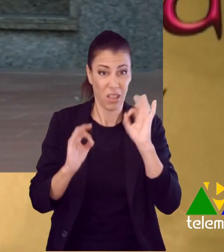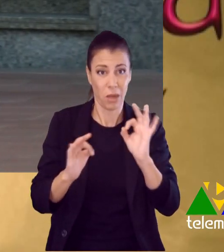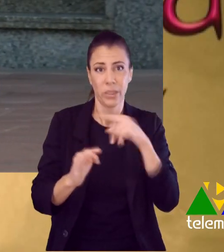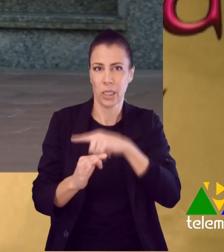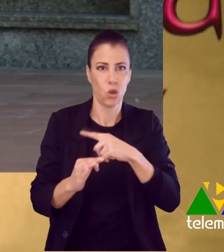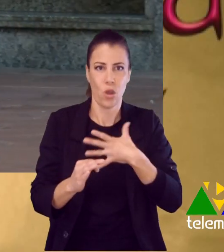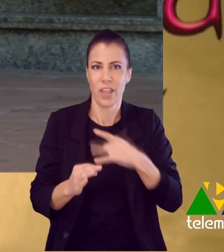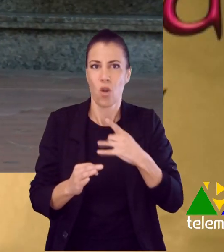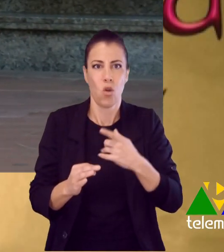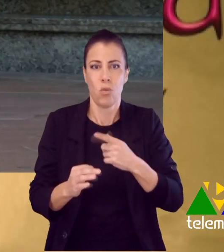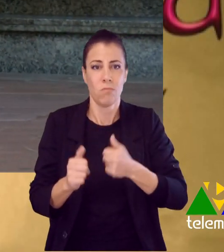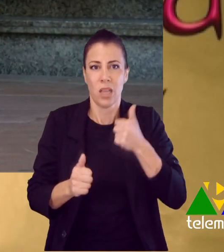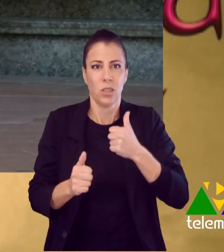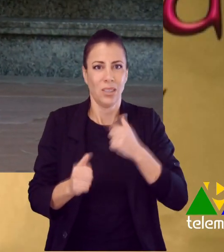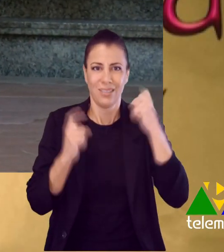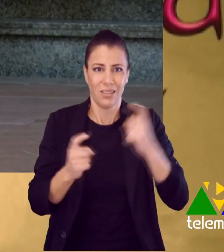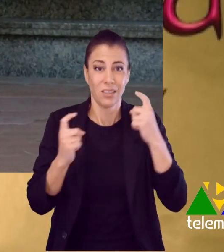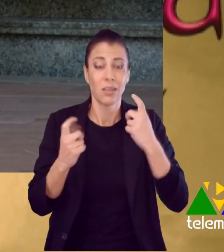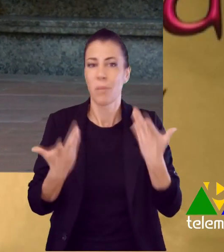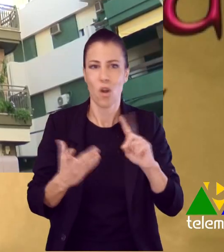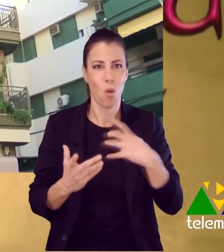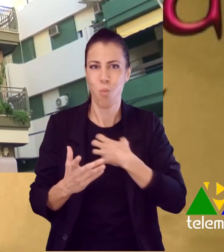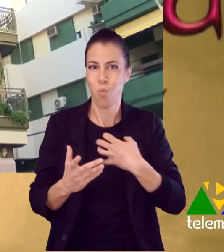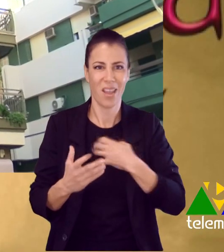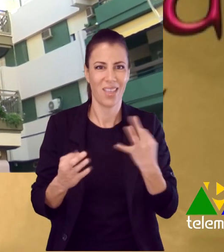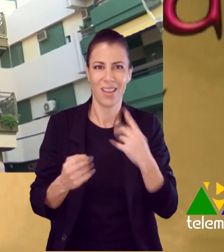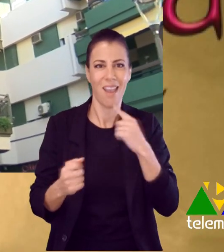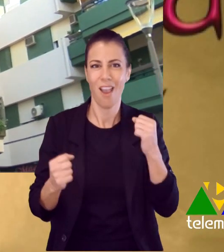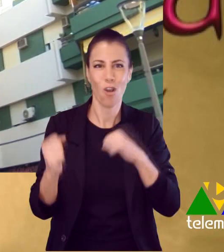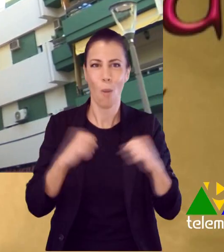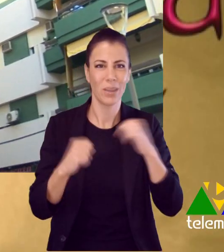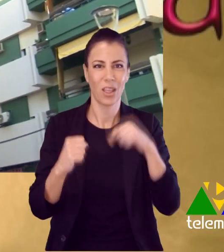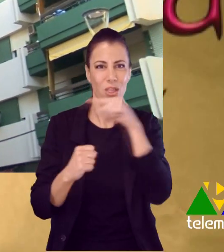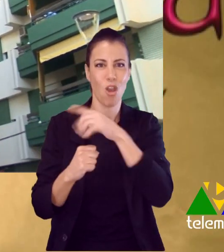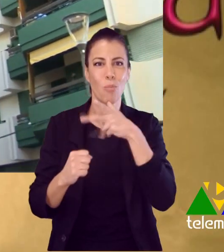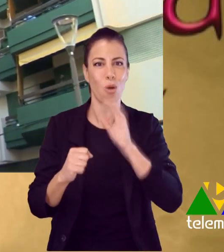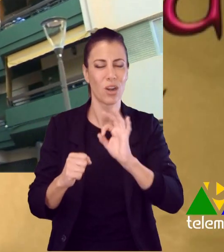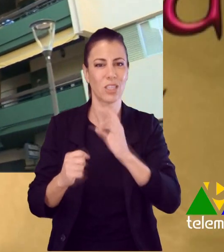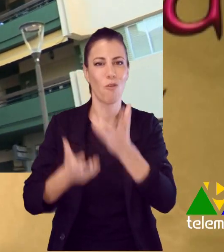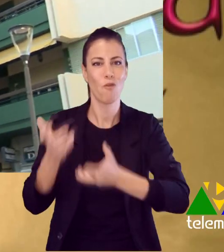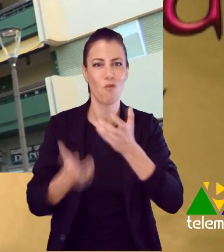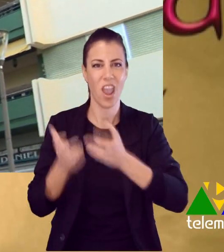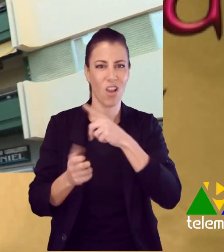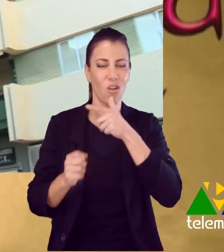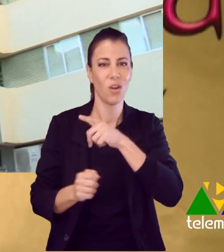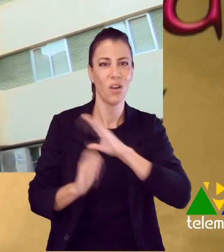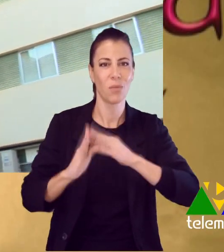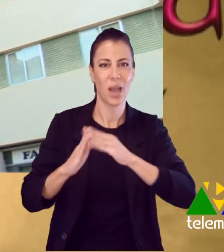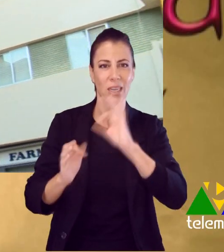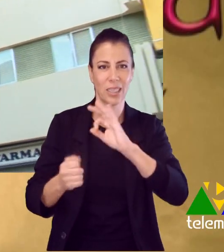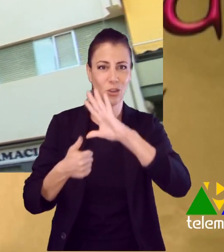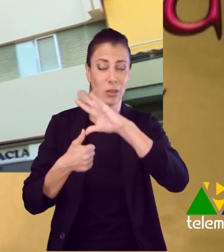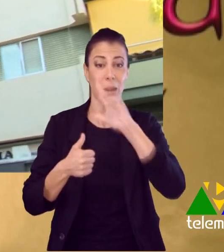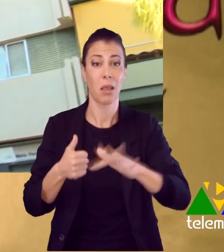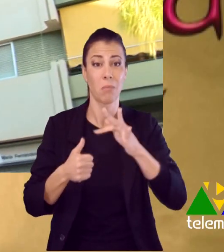decir, indudablemente no podían competir con la potencia de fuego de la Marina norteamericana, los cañones de los